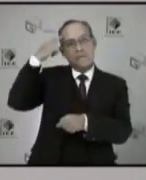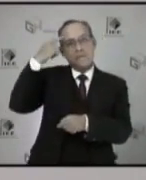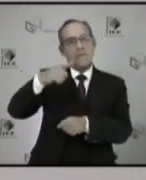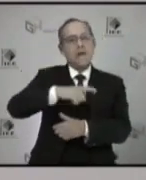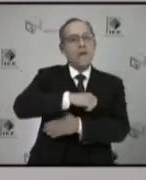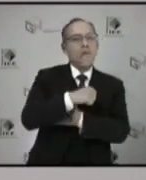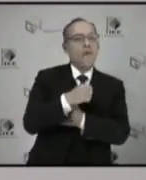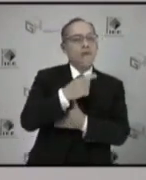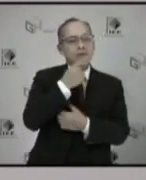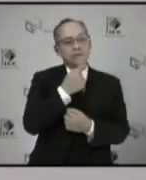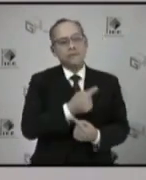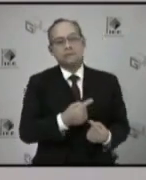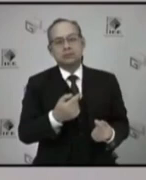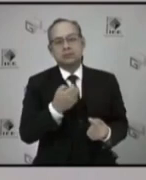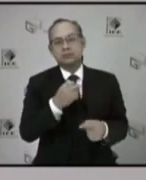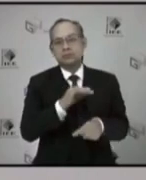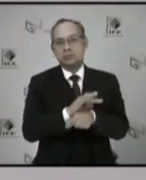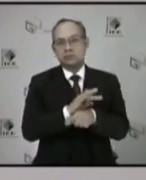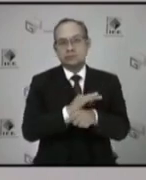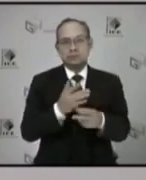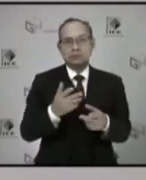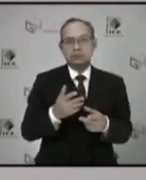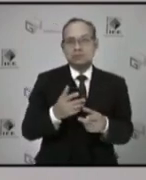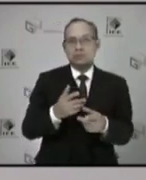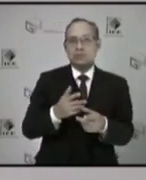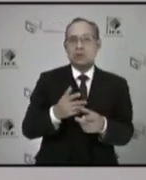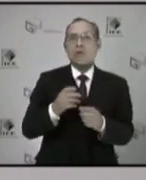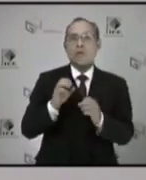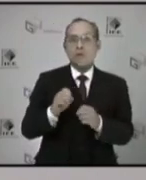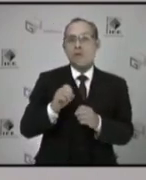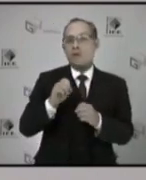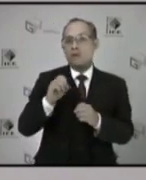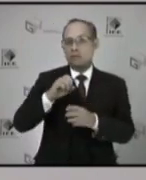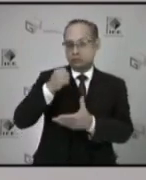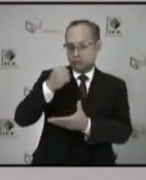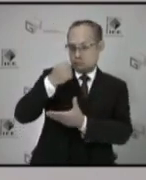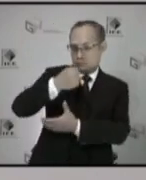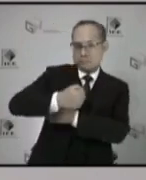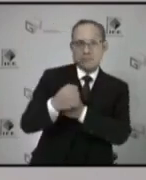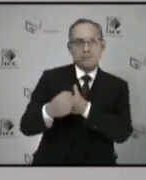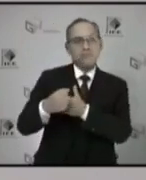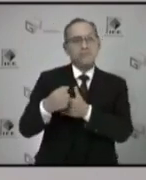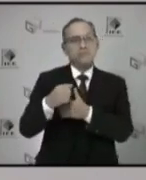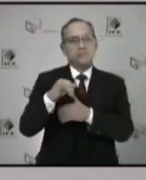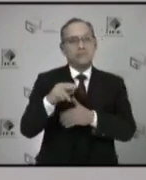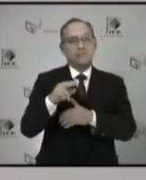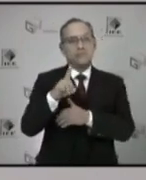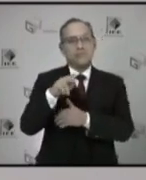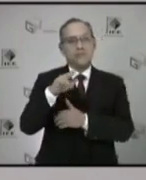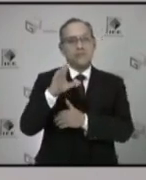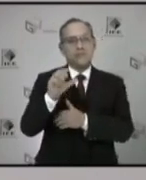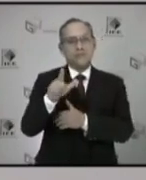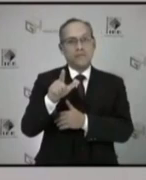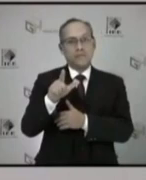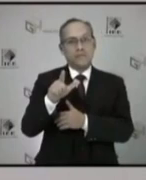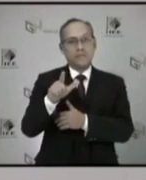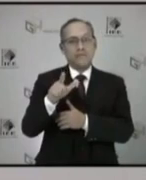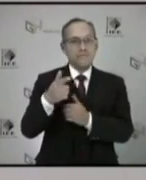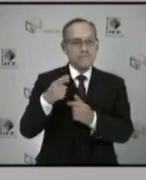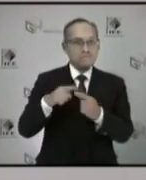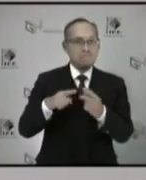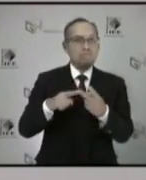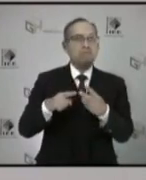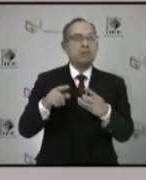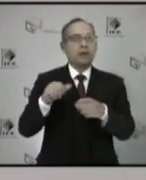permitido tener, derivado de un fondo judicial, una casa, un vehículo. Eso es lo que me